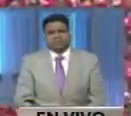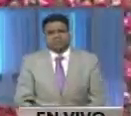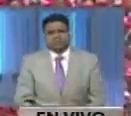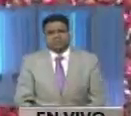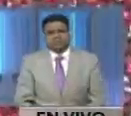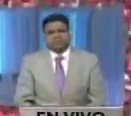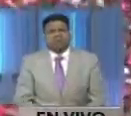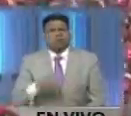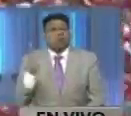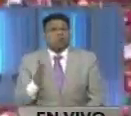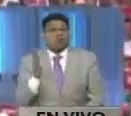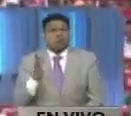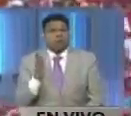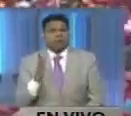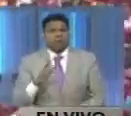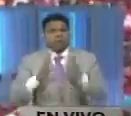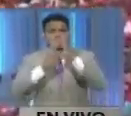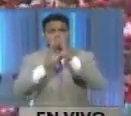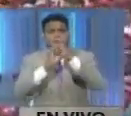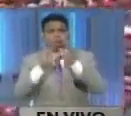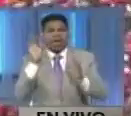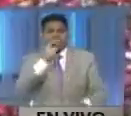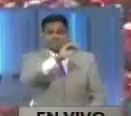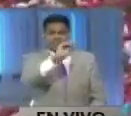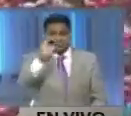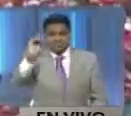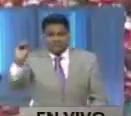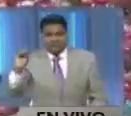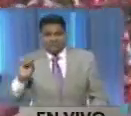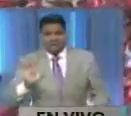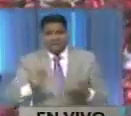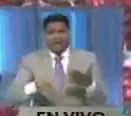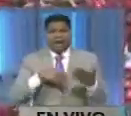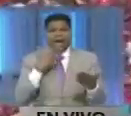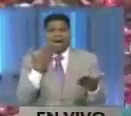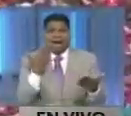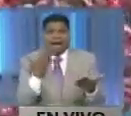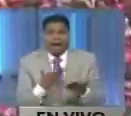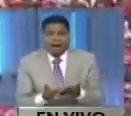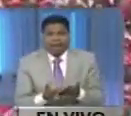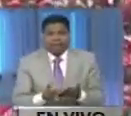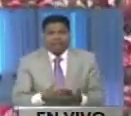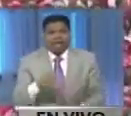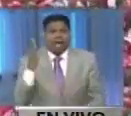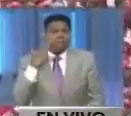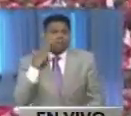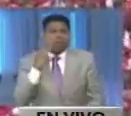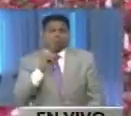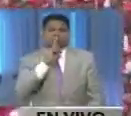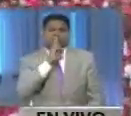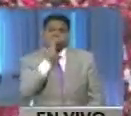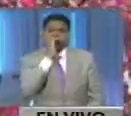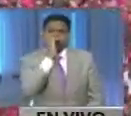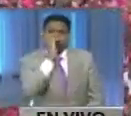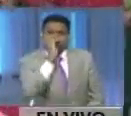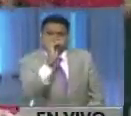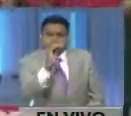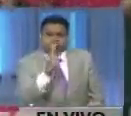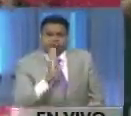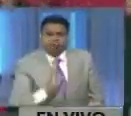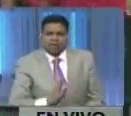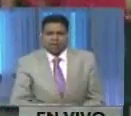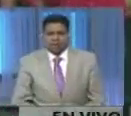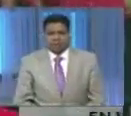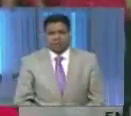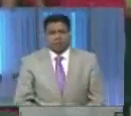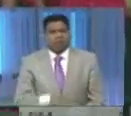Cuando el clarín de la patria llama, hasta el llanto de la madre calla. No nos conocen ustedes, señores